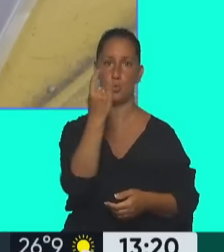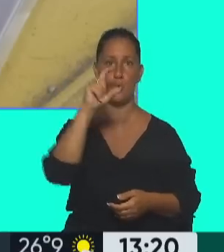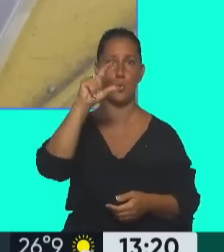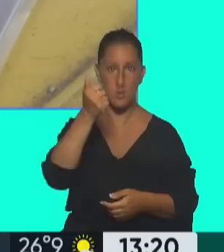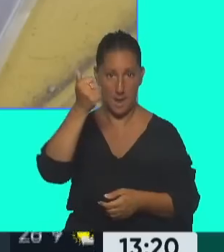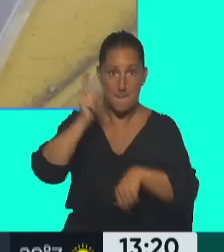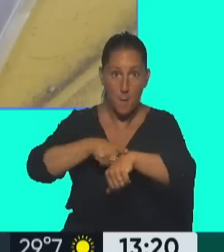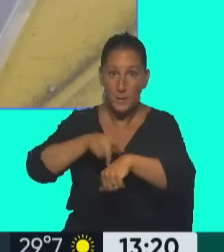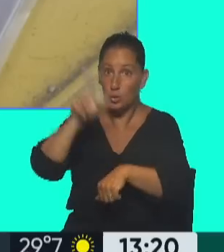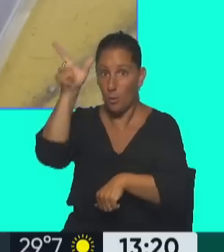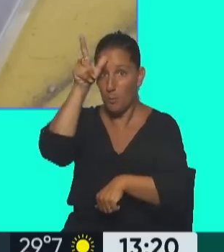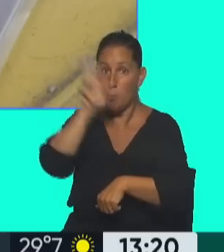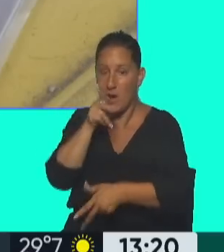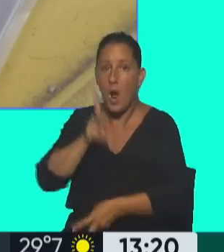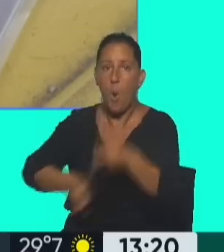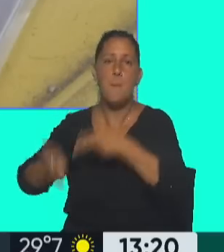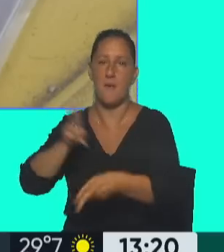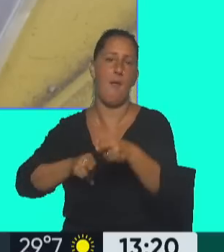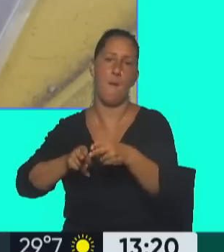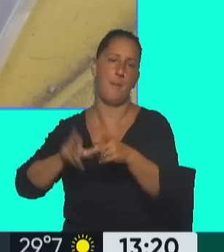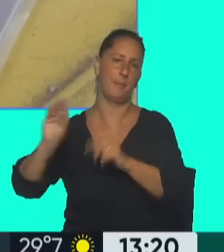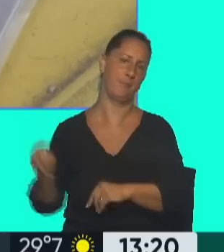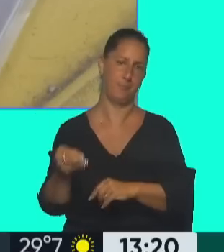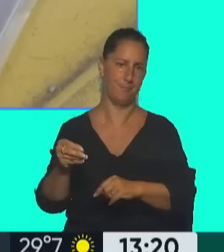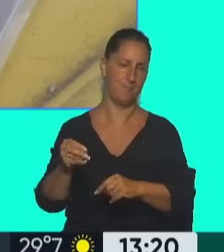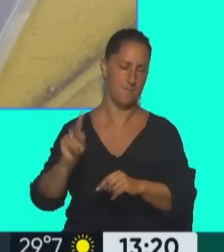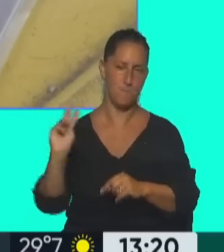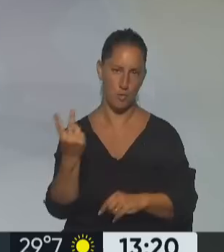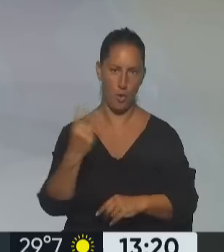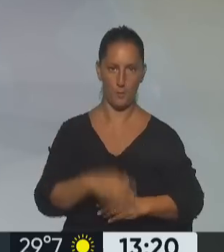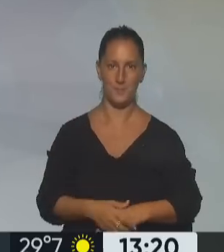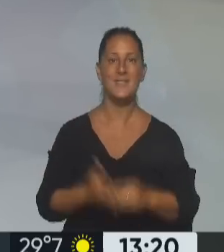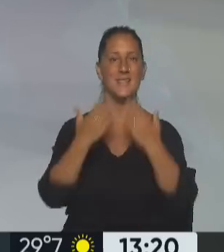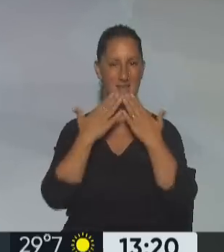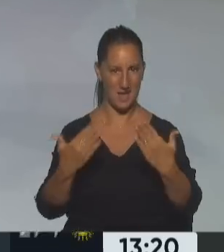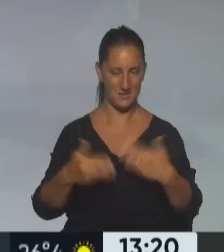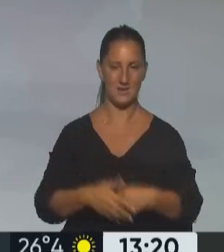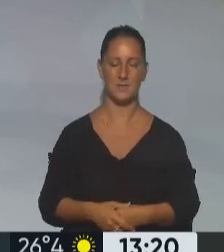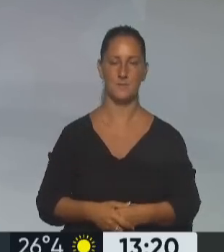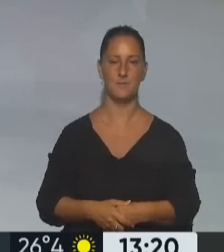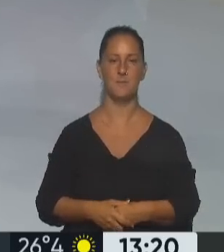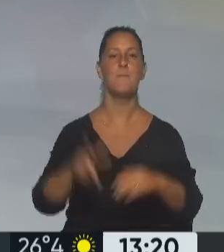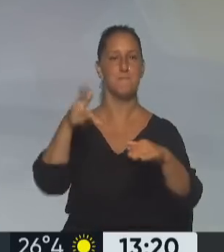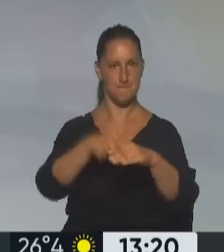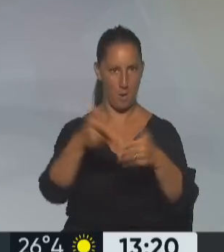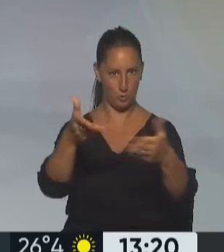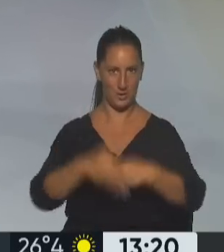una intervención quirúrgica pero lamentablemente murió Magaly gracias pausa